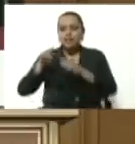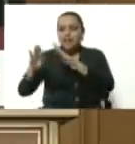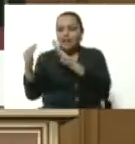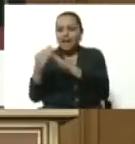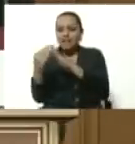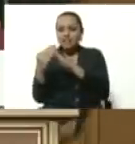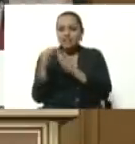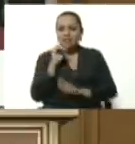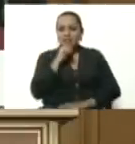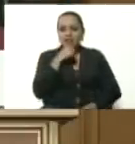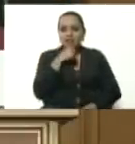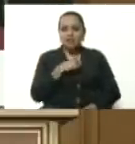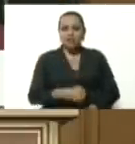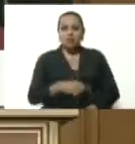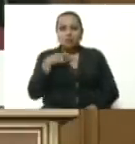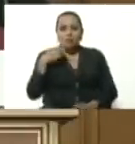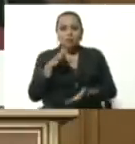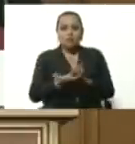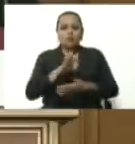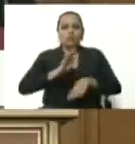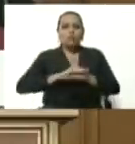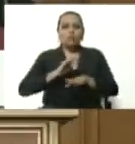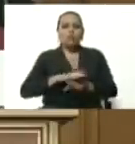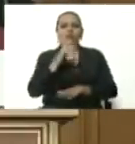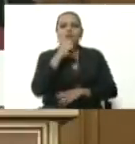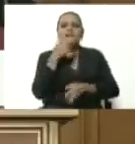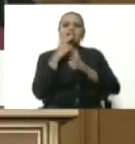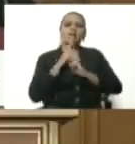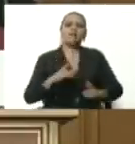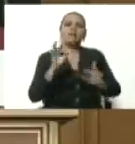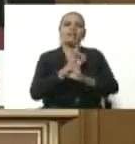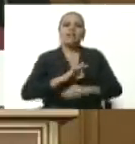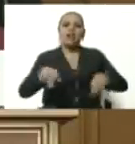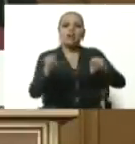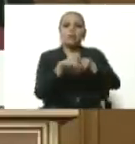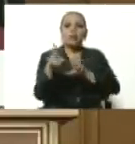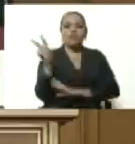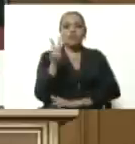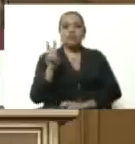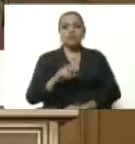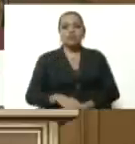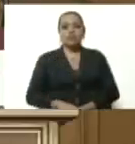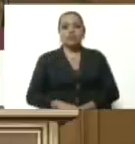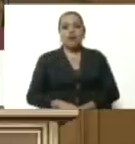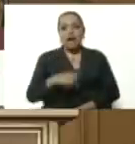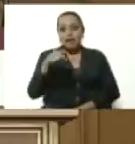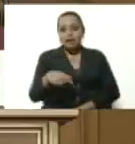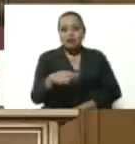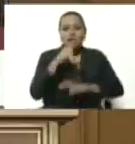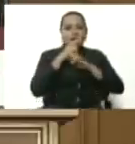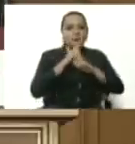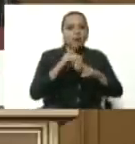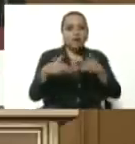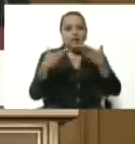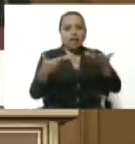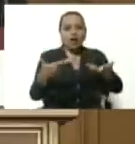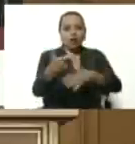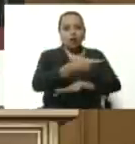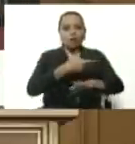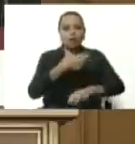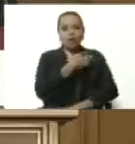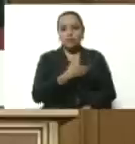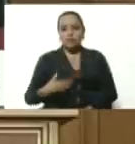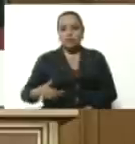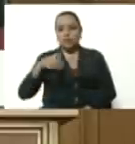muriendo. Porque no tienen una respuesta como la nuestra. Como una respuesta como la que ha dado el gobierno del presidente Nicolás